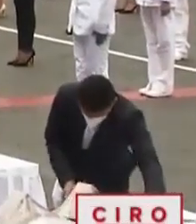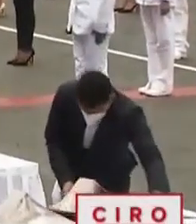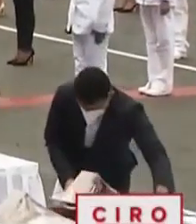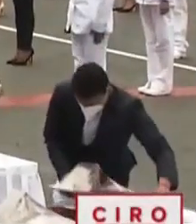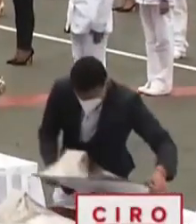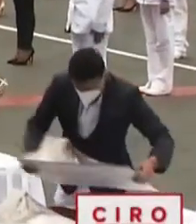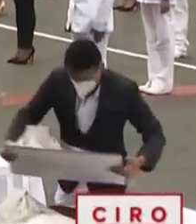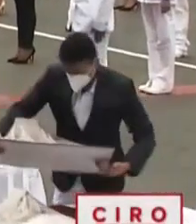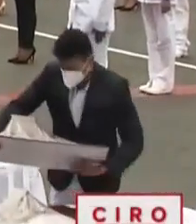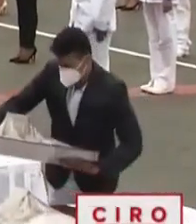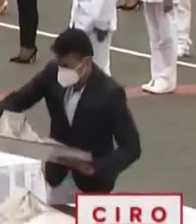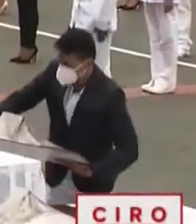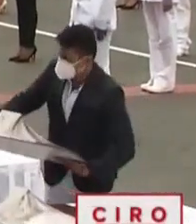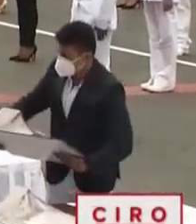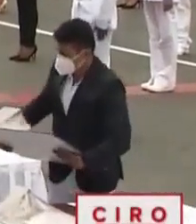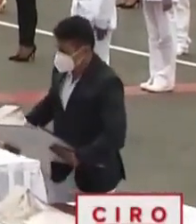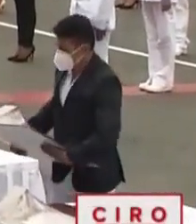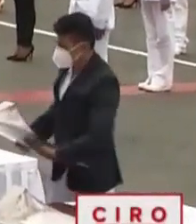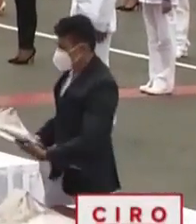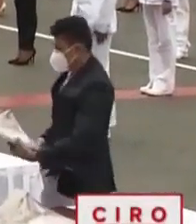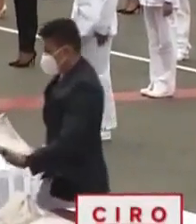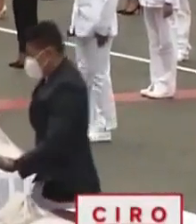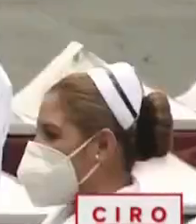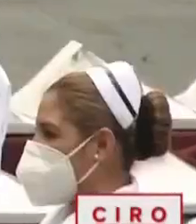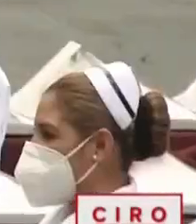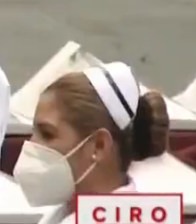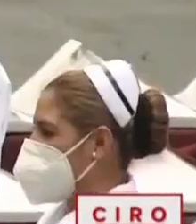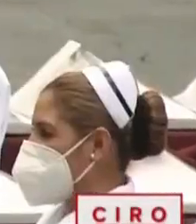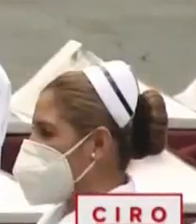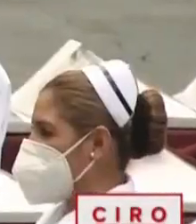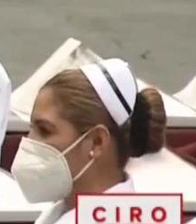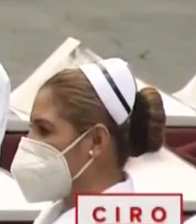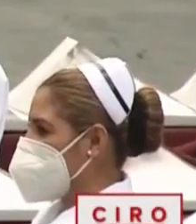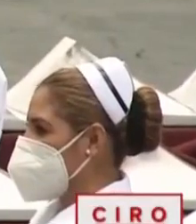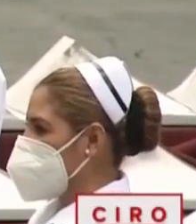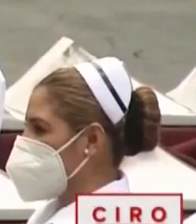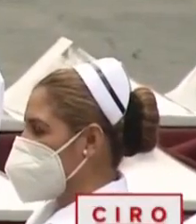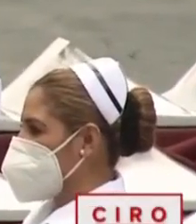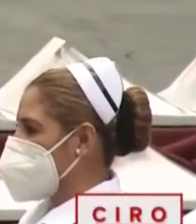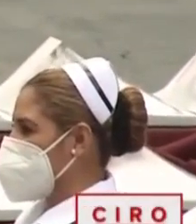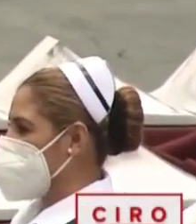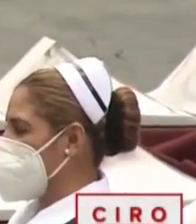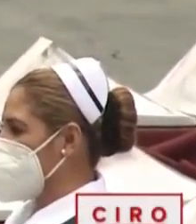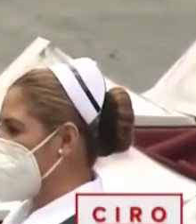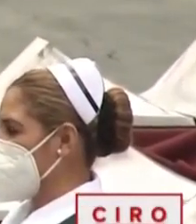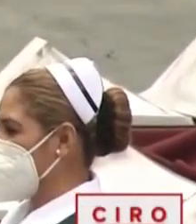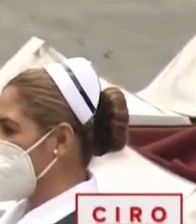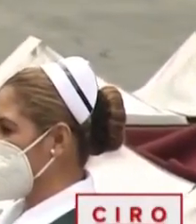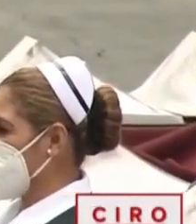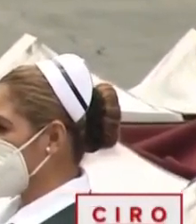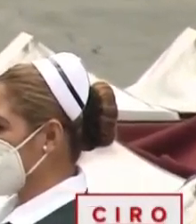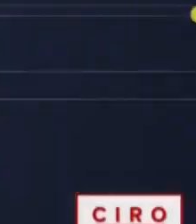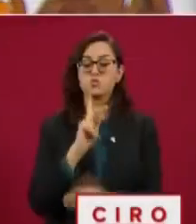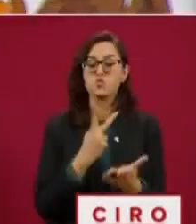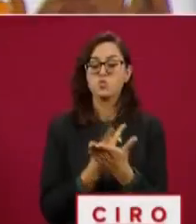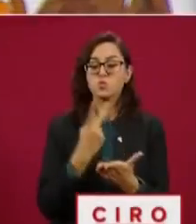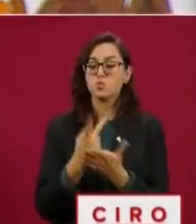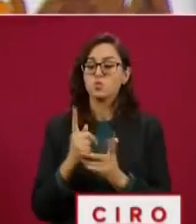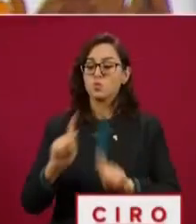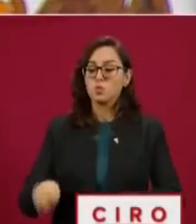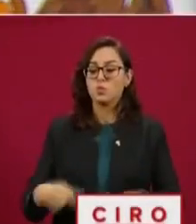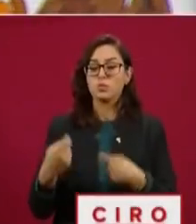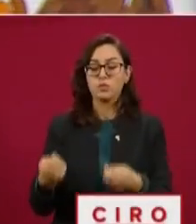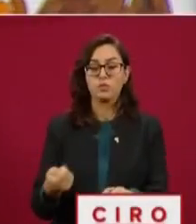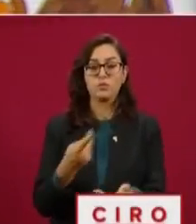realizado el personal de salud durante la pandemia de COVID-19, pues han arriesgado sus vidas para salvar a muchas vidas más. Son